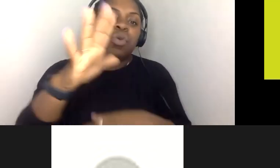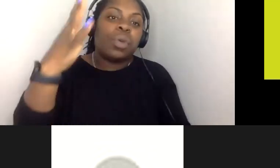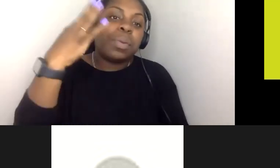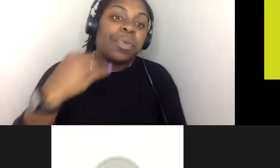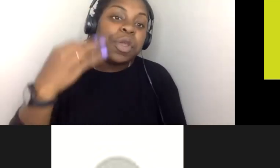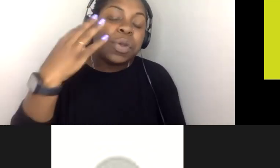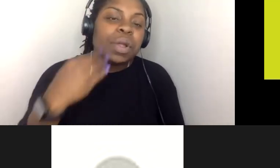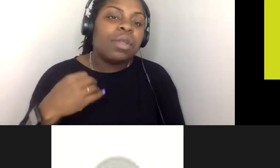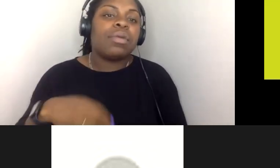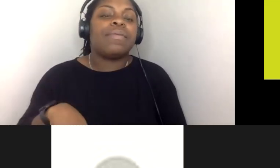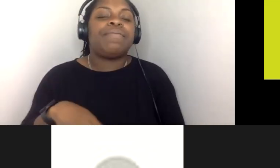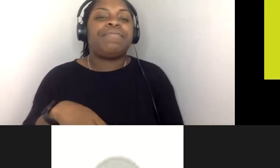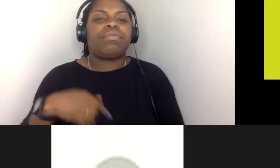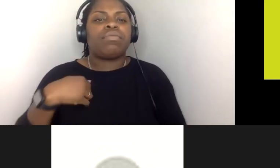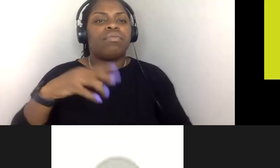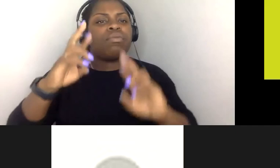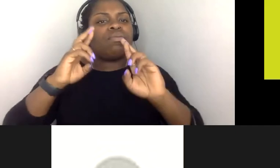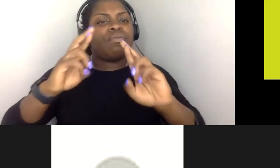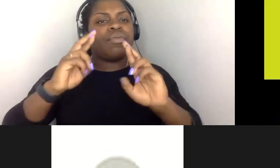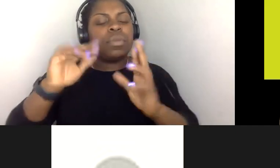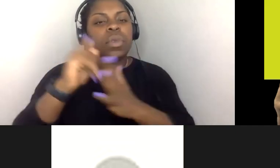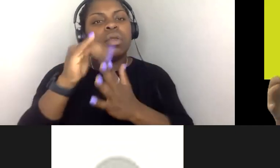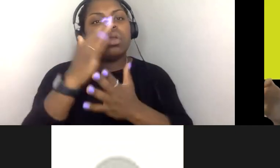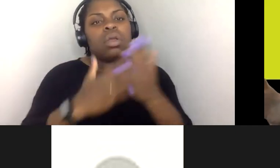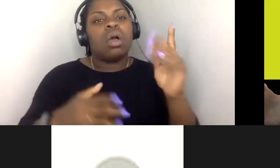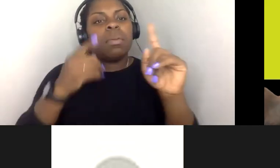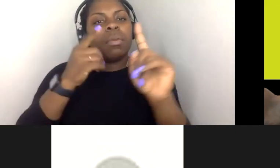Gracias por quedarse, compartir sus experiencias.